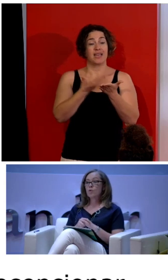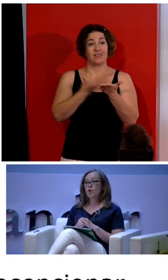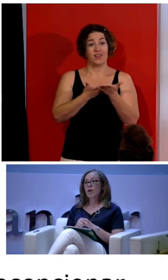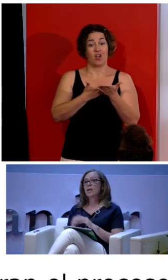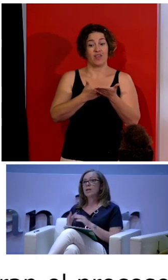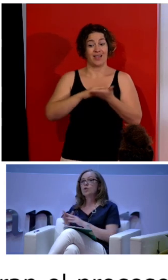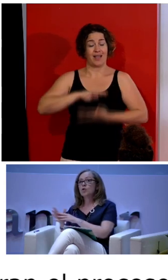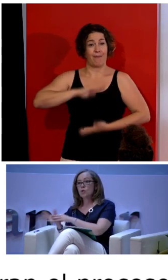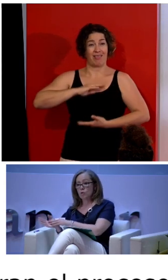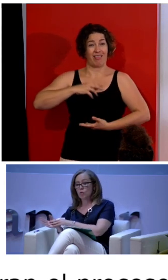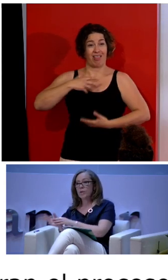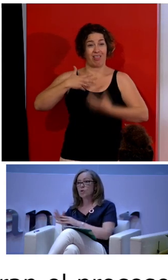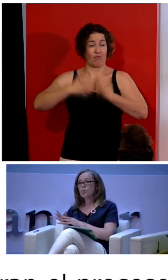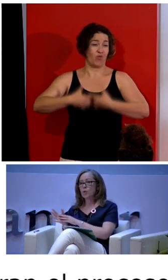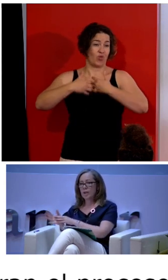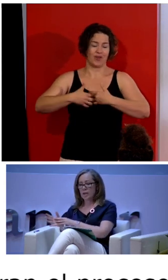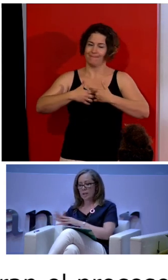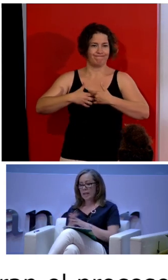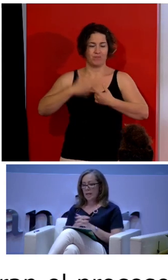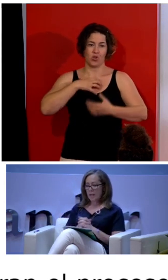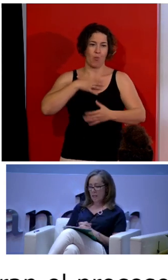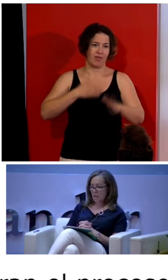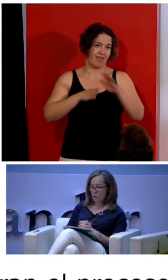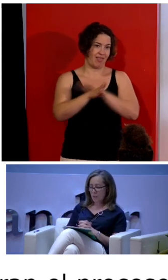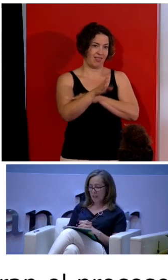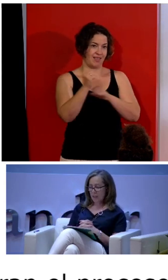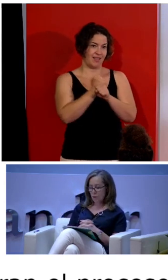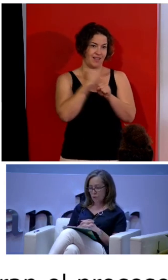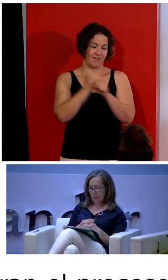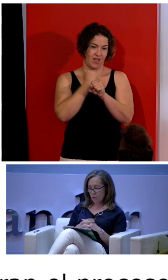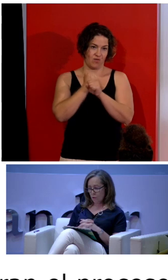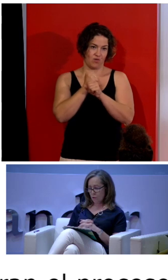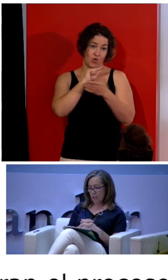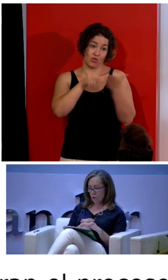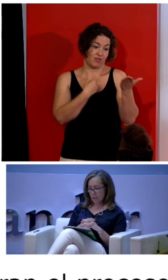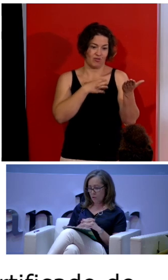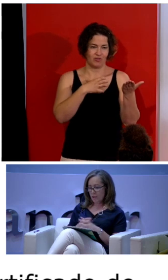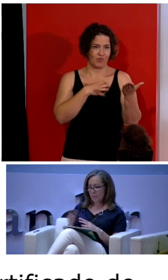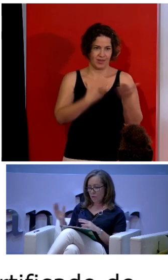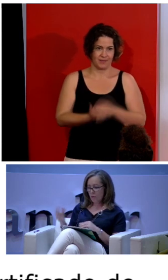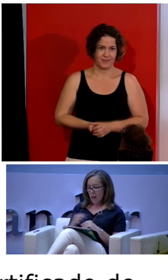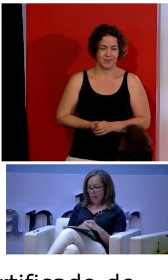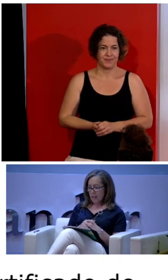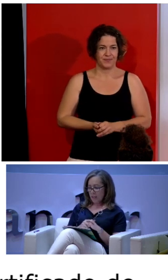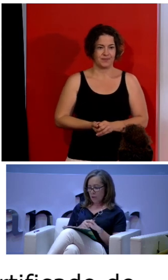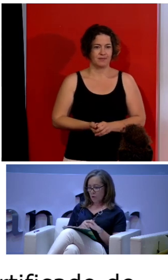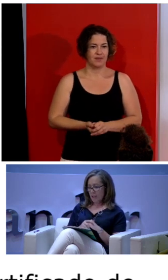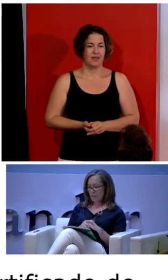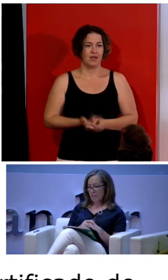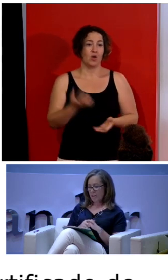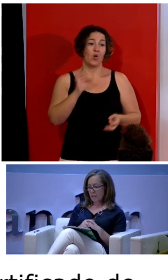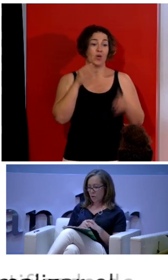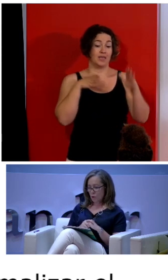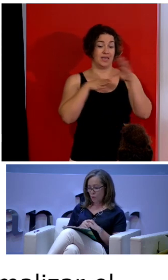capacidad funcional, no pudieran formalizar el contrato de trabajo y el ingreso en